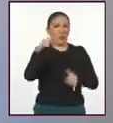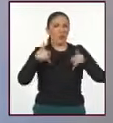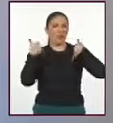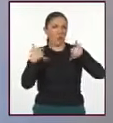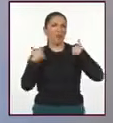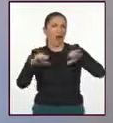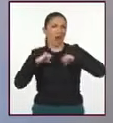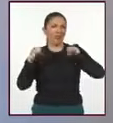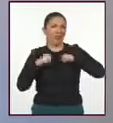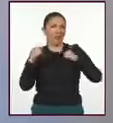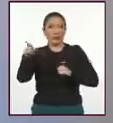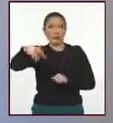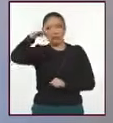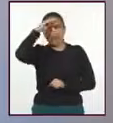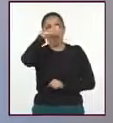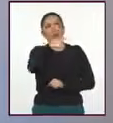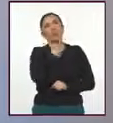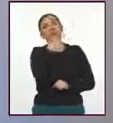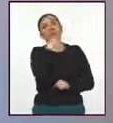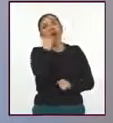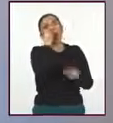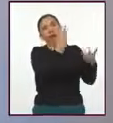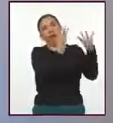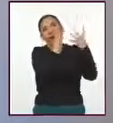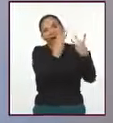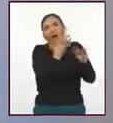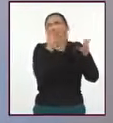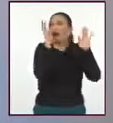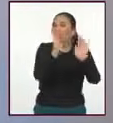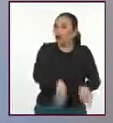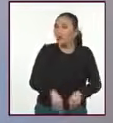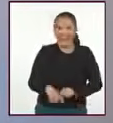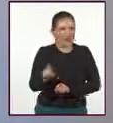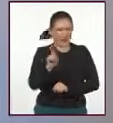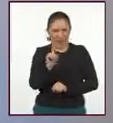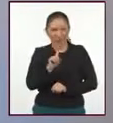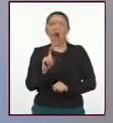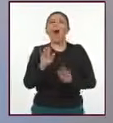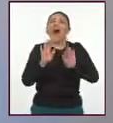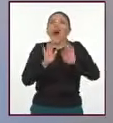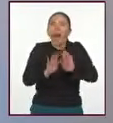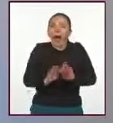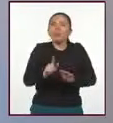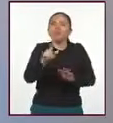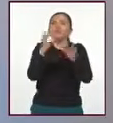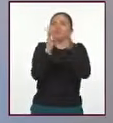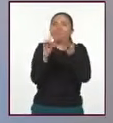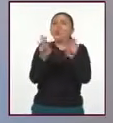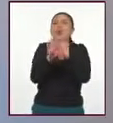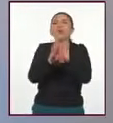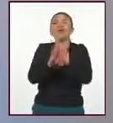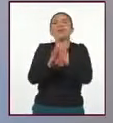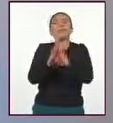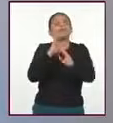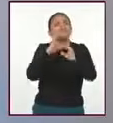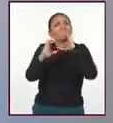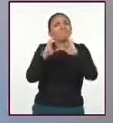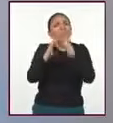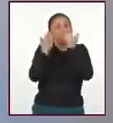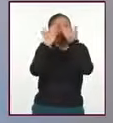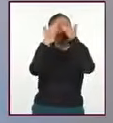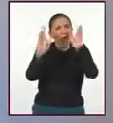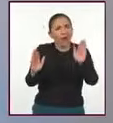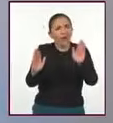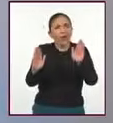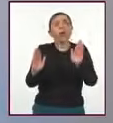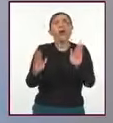lo primero es me quiere regañar porque quiere hablar conmigo. Pero si uno de verdad da esta apertura y trata de escuchar, se